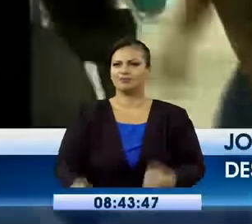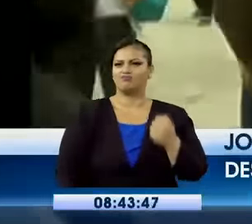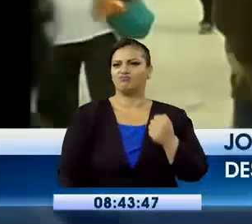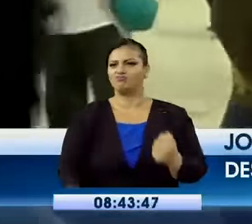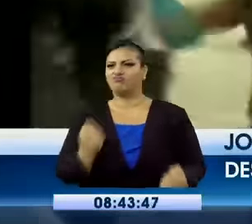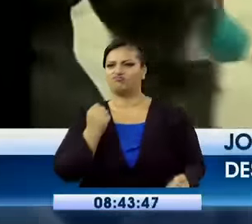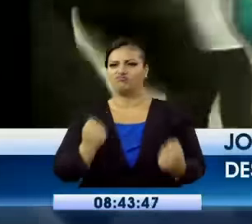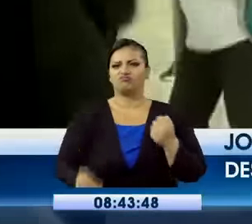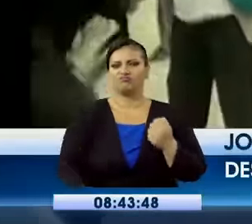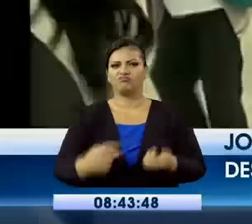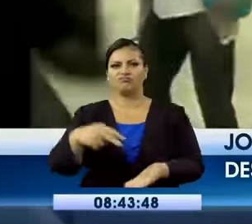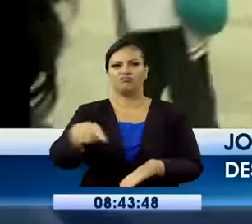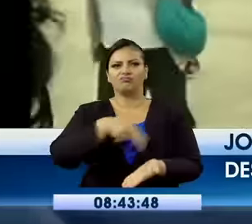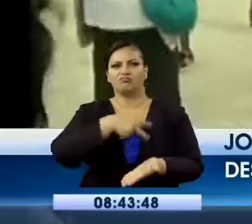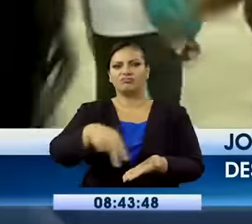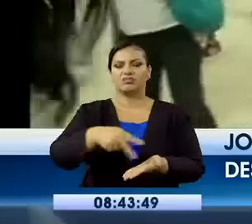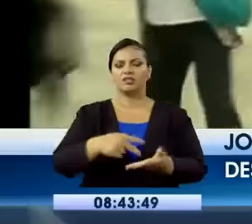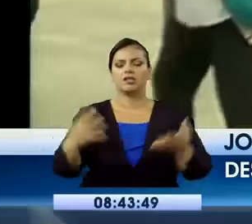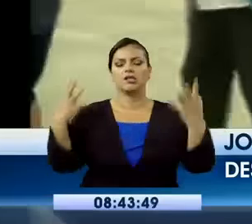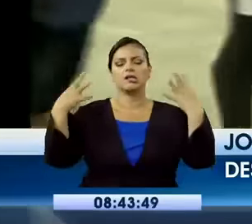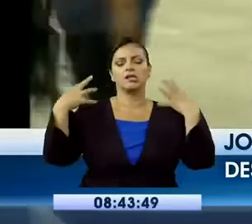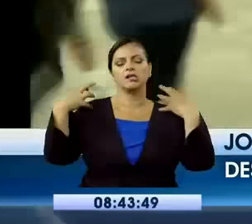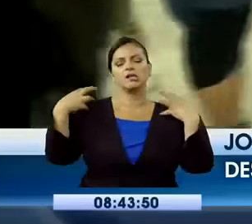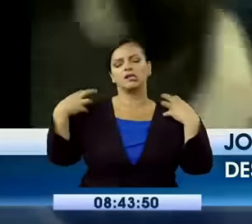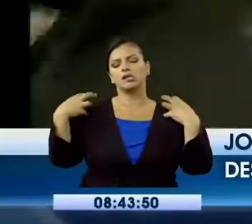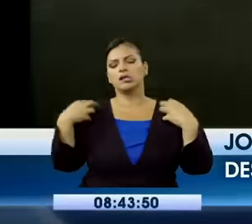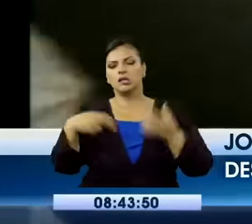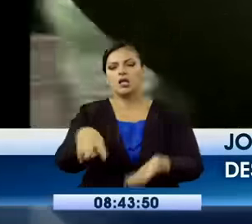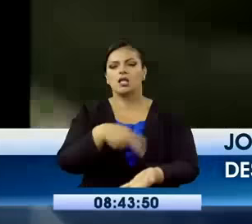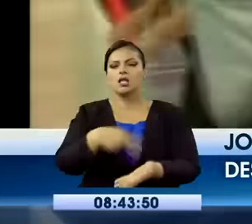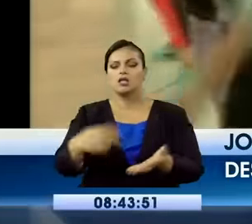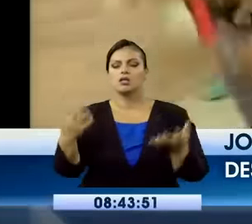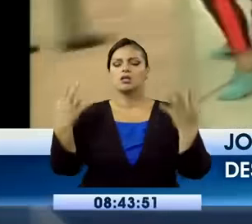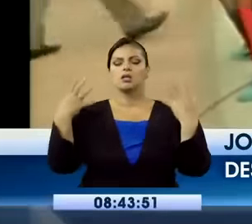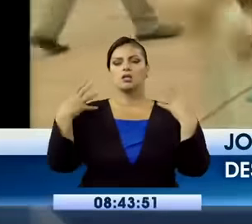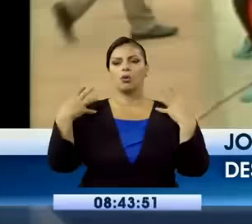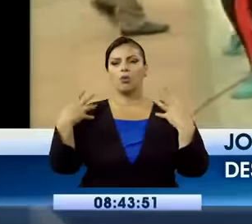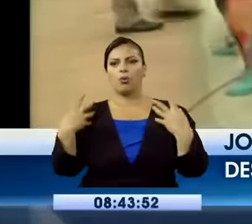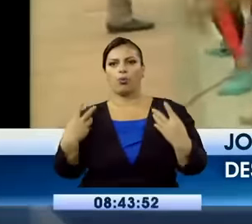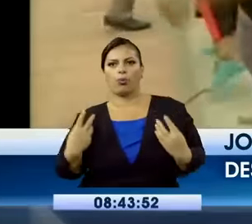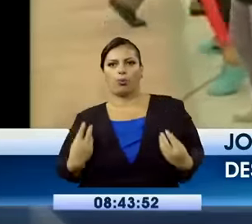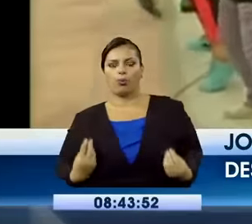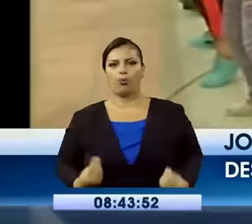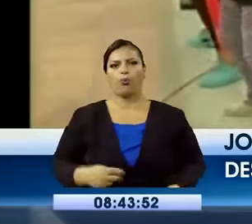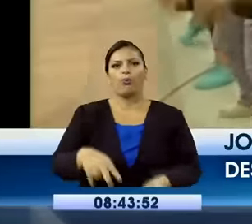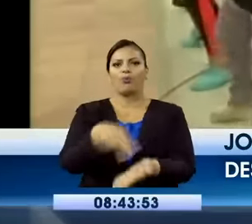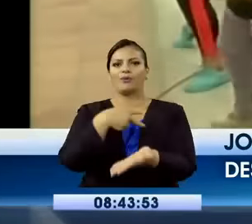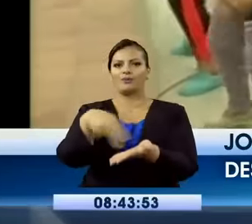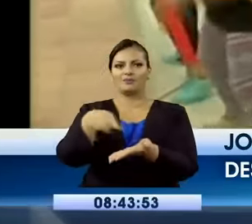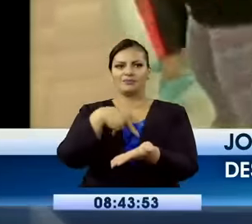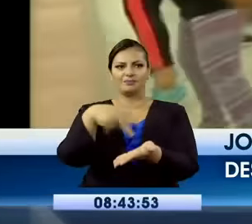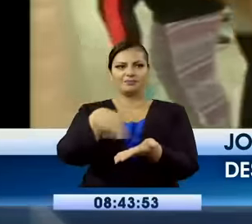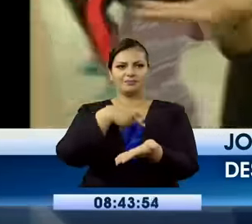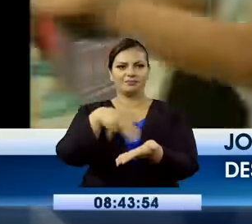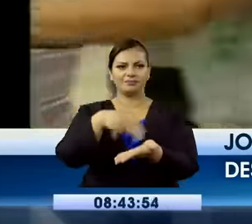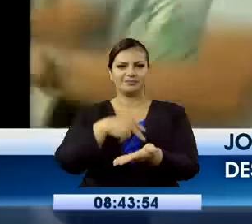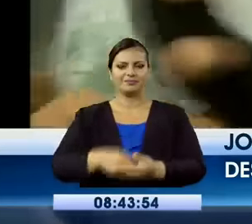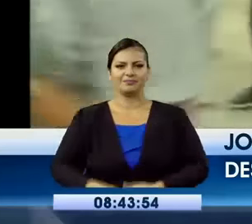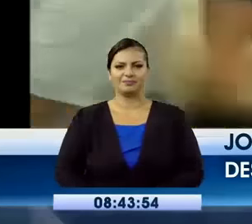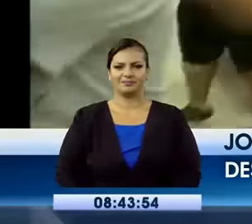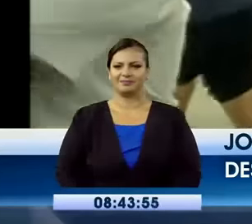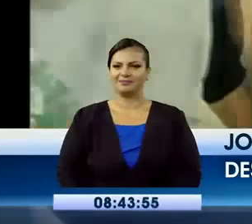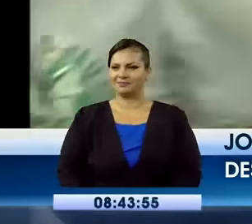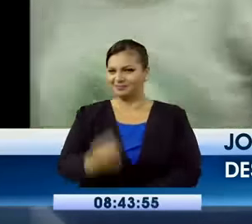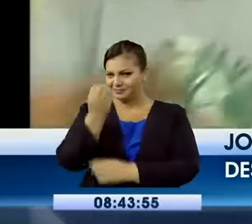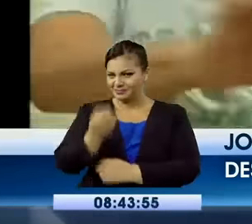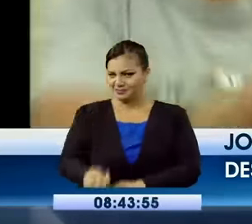cuerpo, reduciendo el estrés y demás beneficios que trae consigo la bailoterapia. Amiga, buenos días,